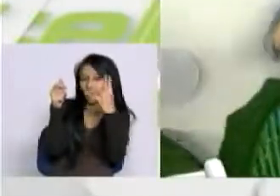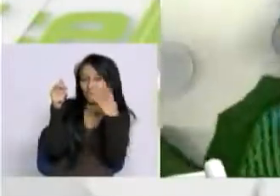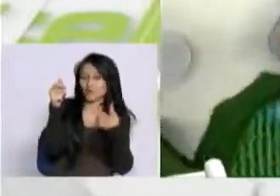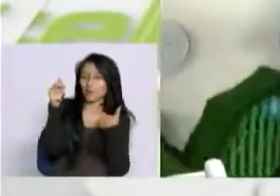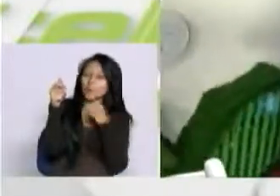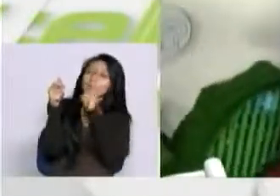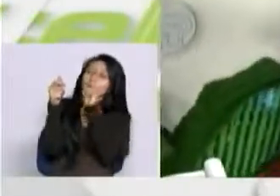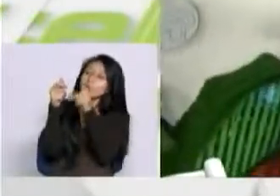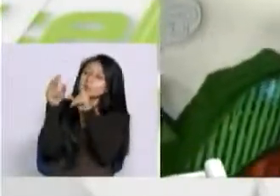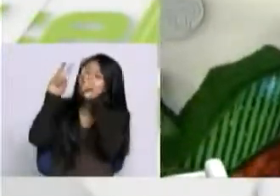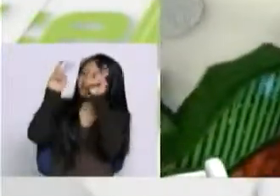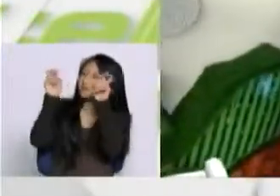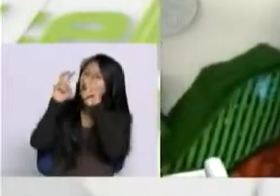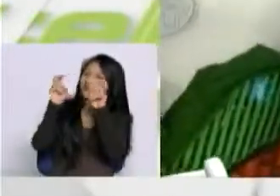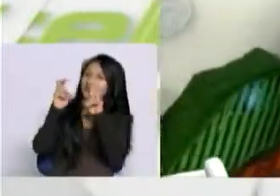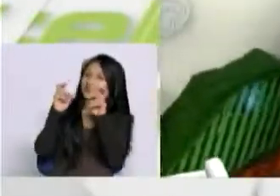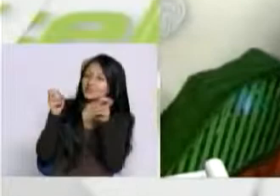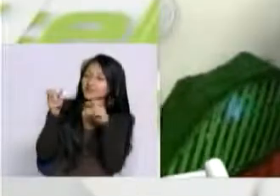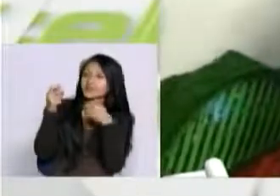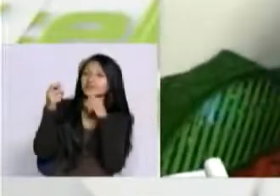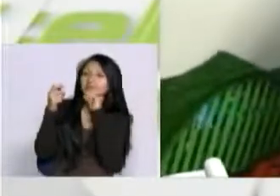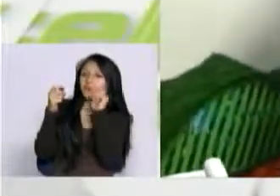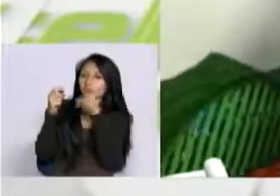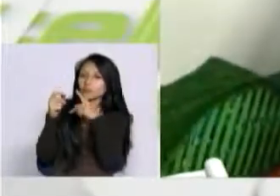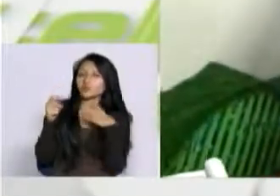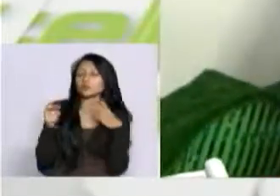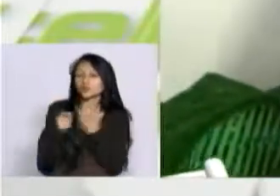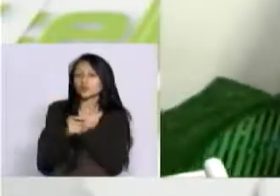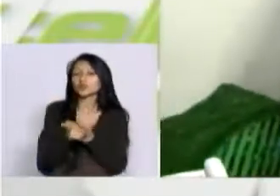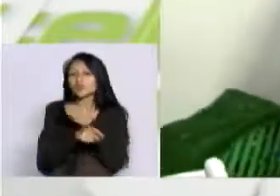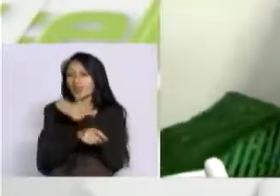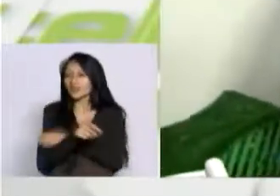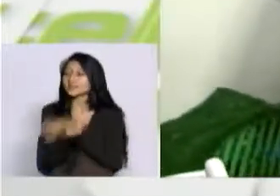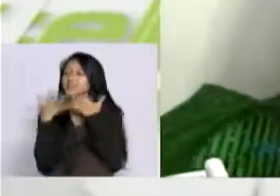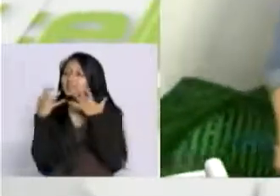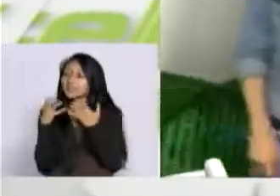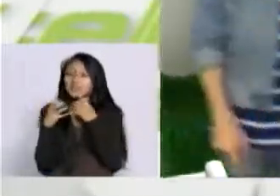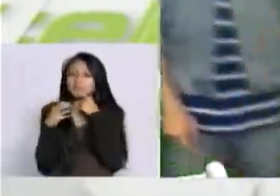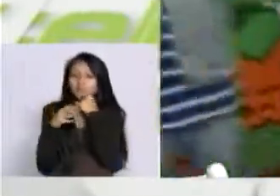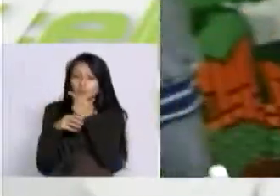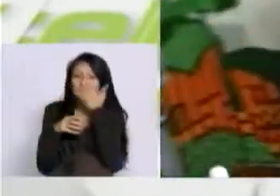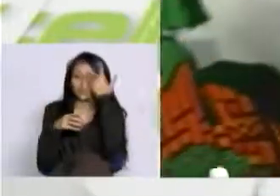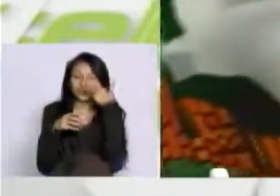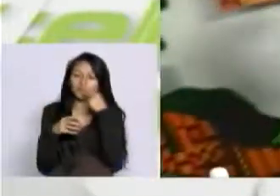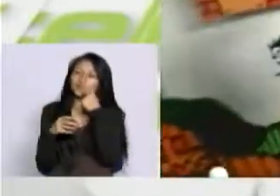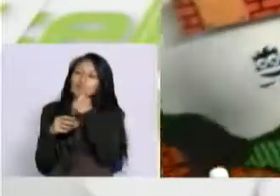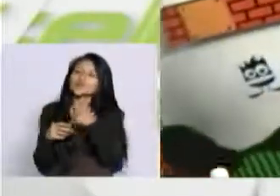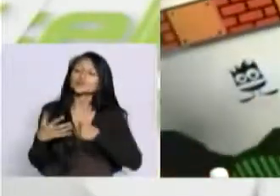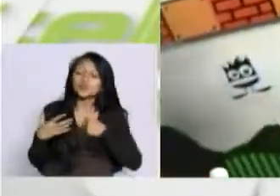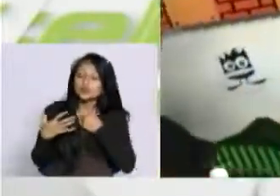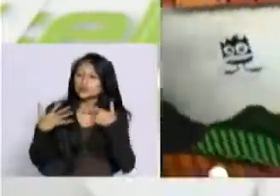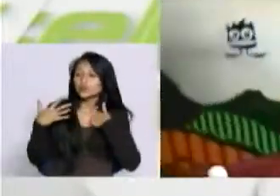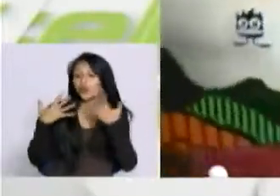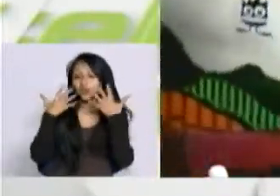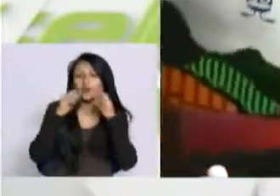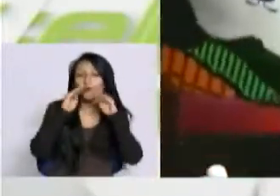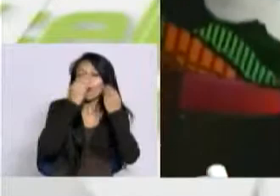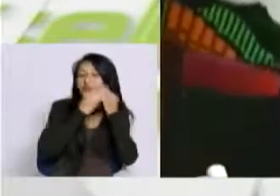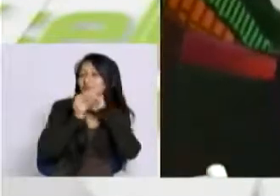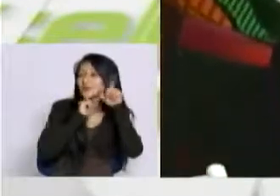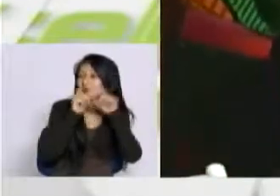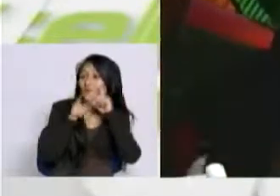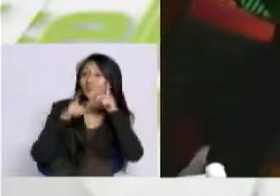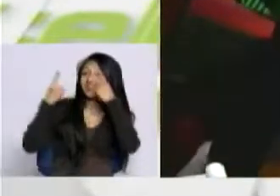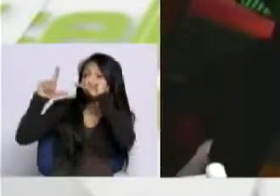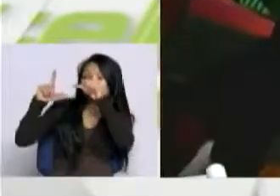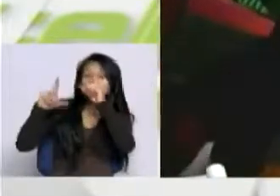acerca del tema del día de Hashtag. Eso sí, nos escribe antes, quiero ser el reportero digital de Hashtag. Nos puede escribir a nuestras redes sociales, que son